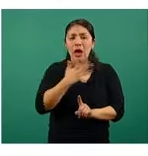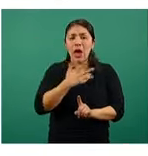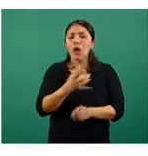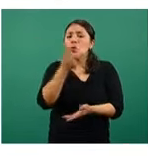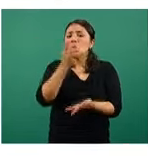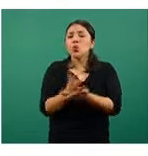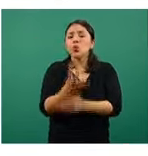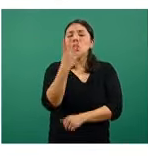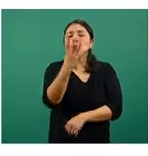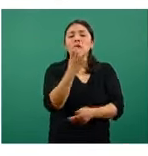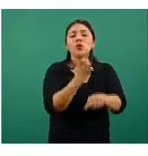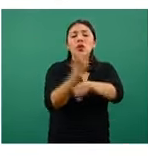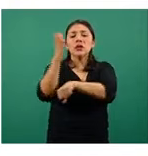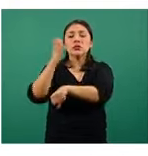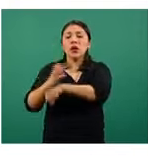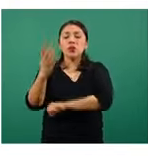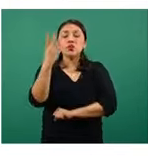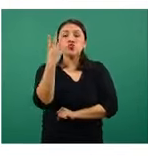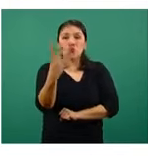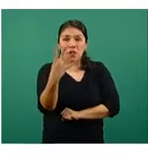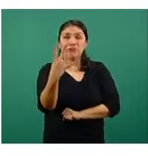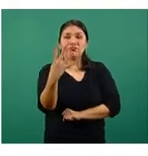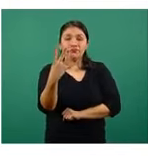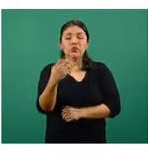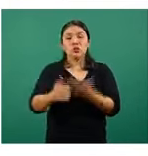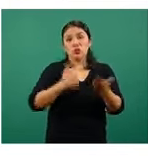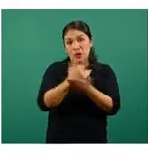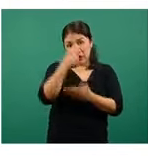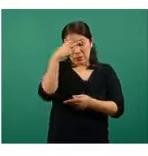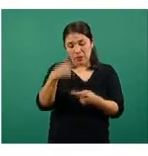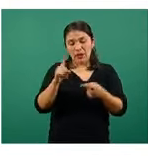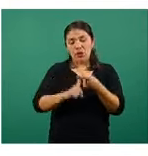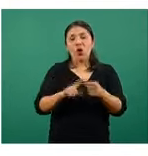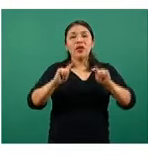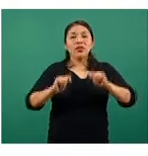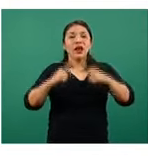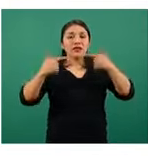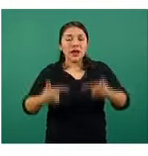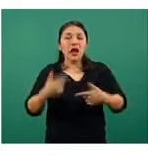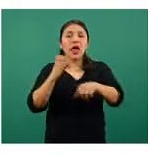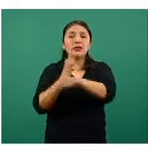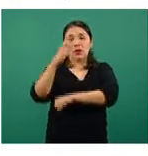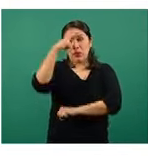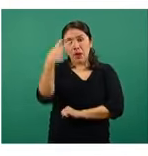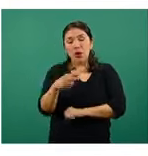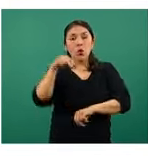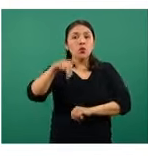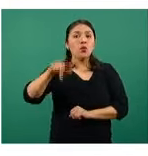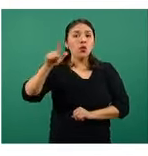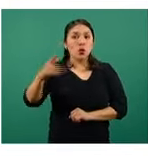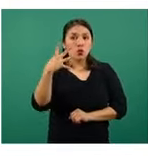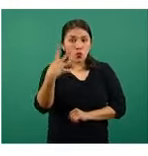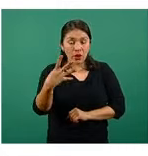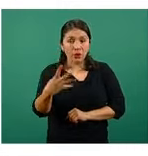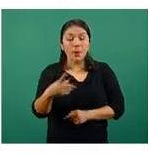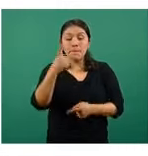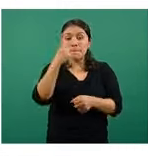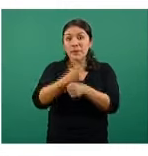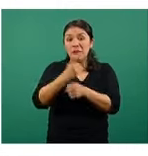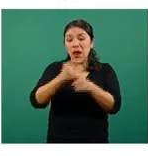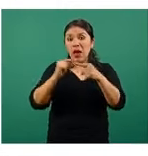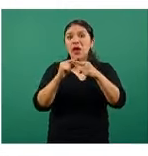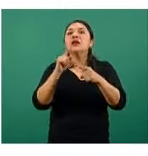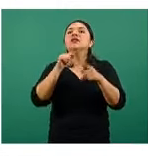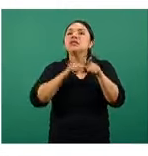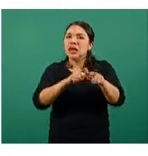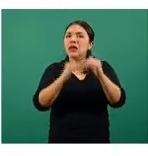encuentran solamente 4 entidades federativas, Ciudad de México, Tlaxcala, Estado de México y Nuevo León. La primera de ellas